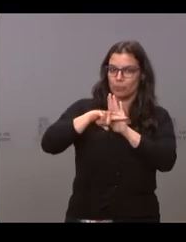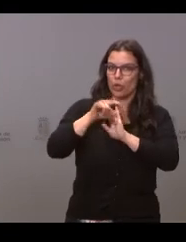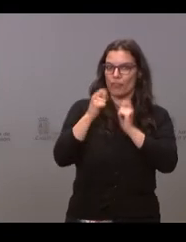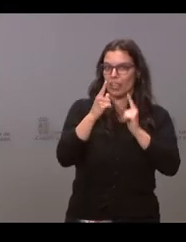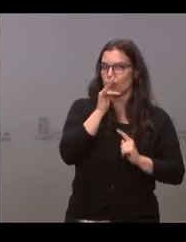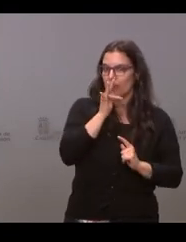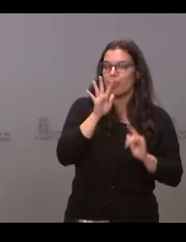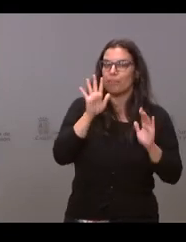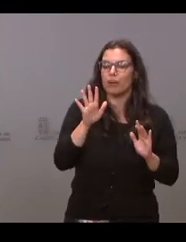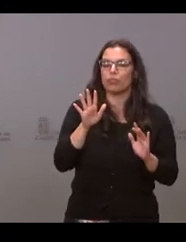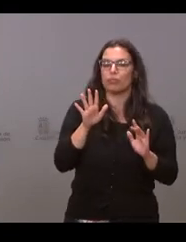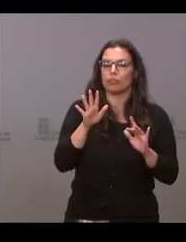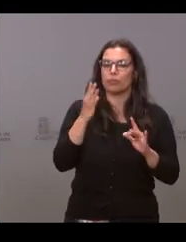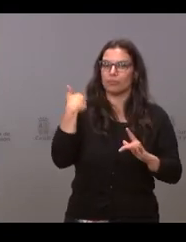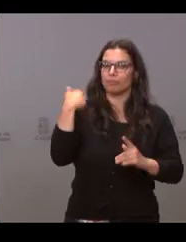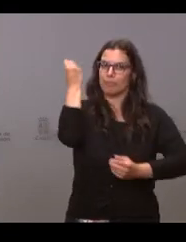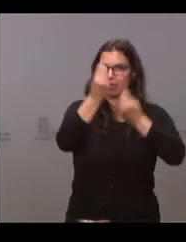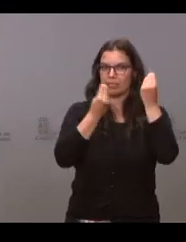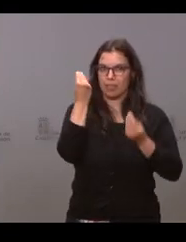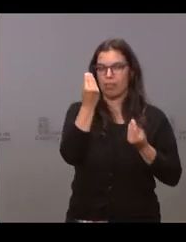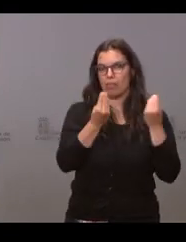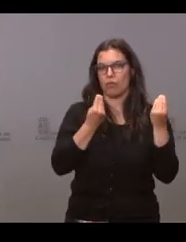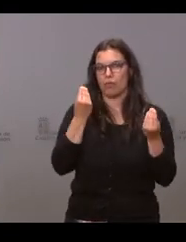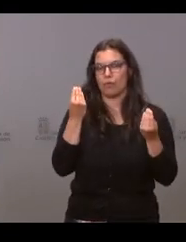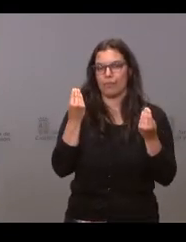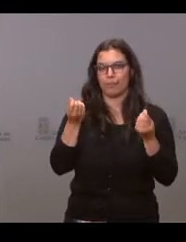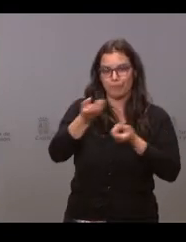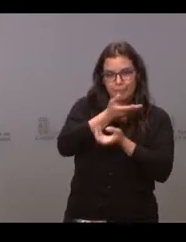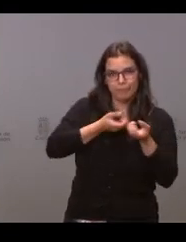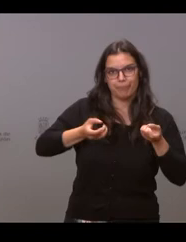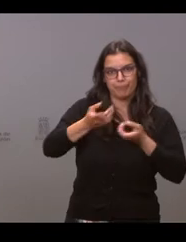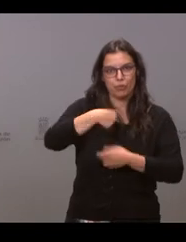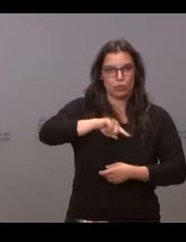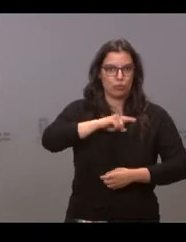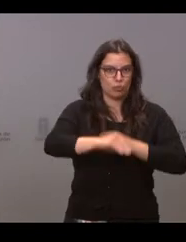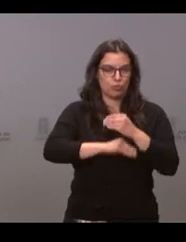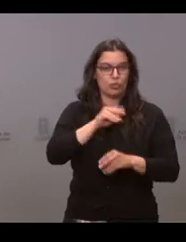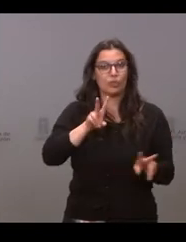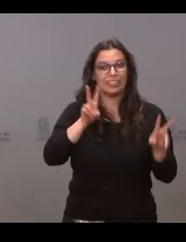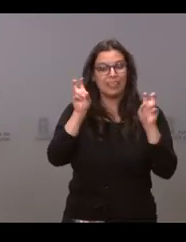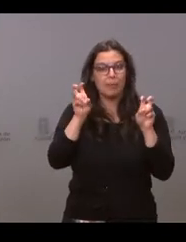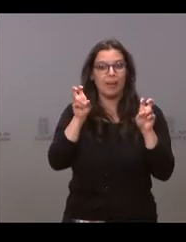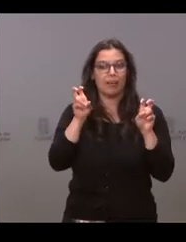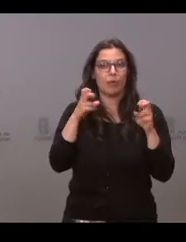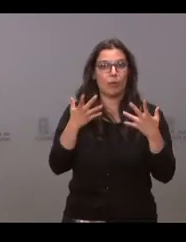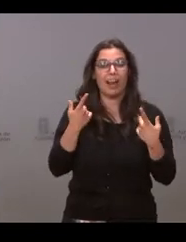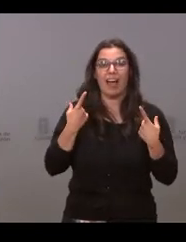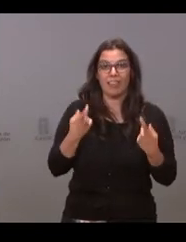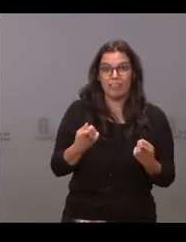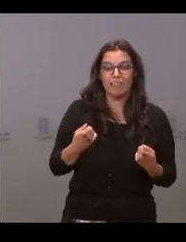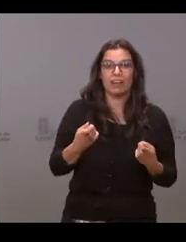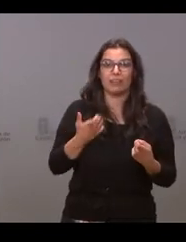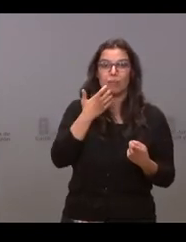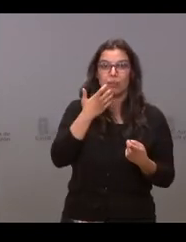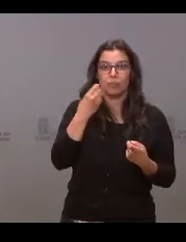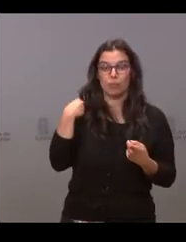de las organizaciones he hecho eso sobre la necesidad de mejorar la democracia